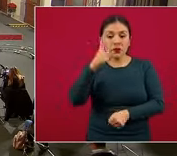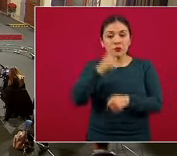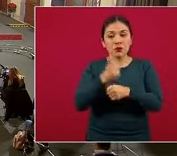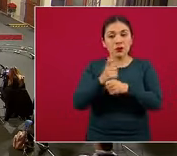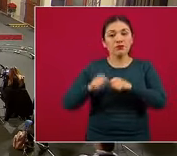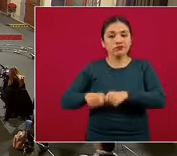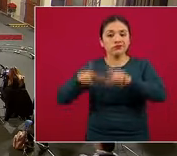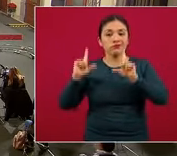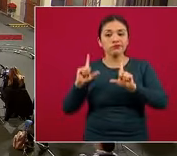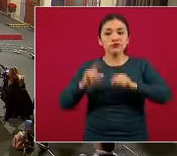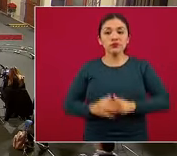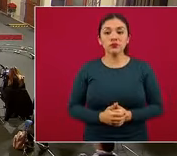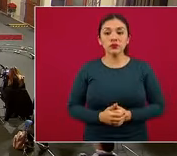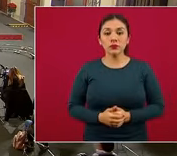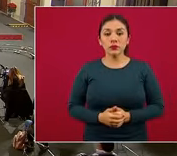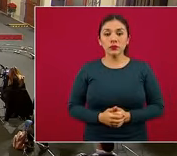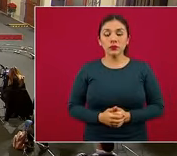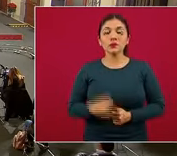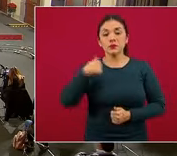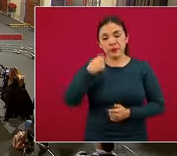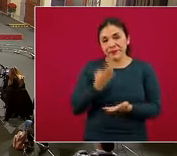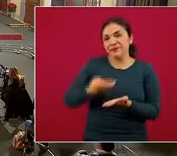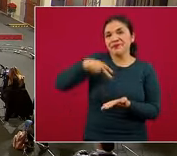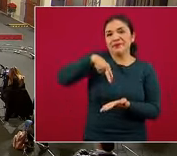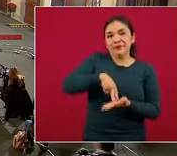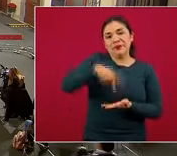primeras diapositivas. Nos vamos a parar para